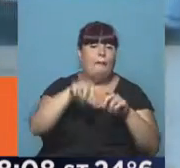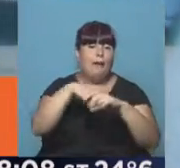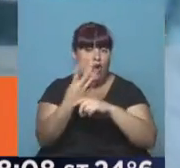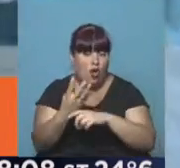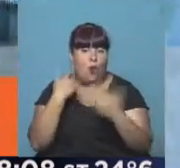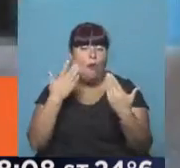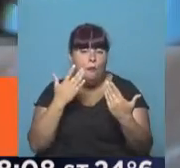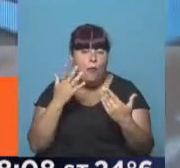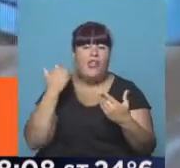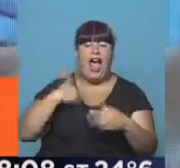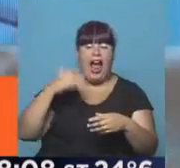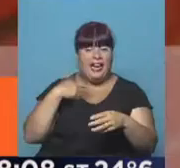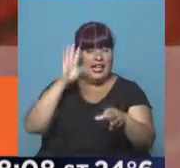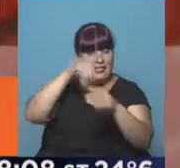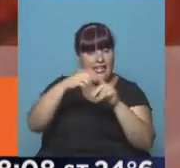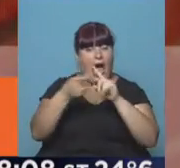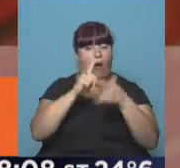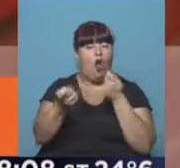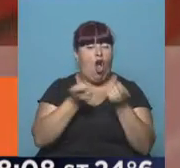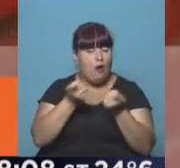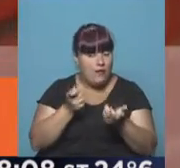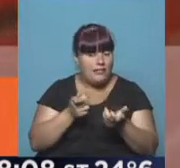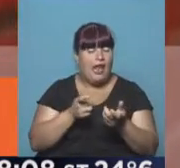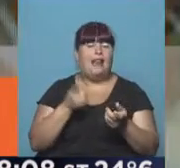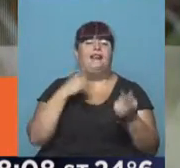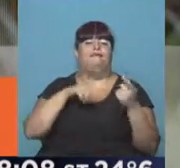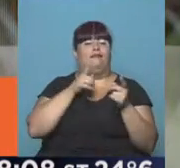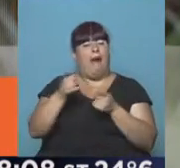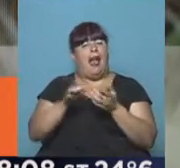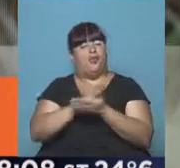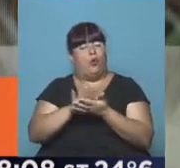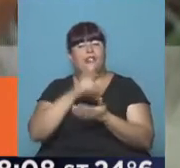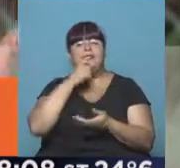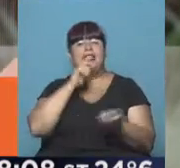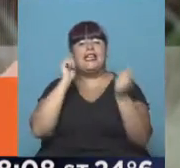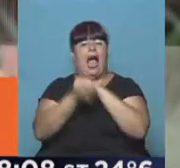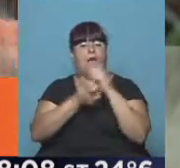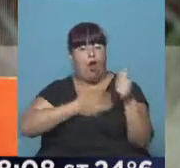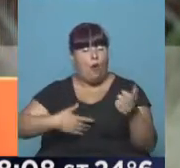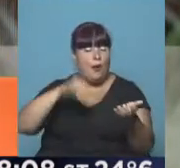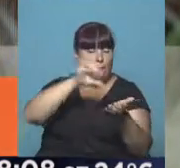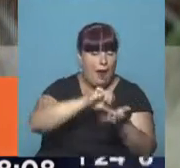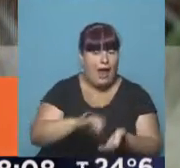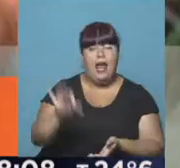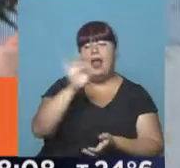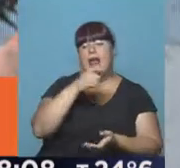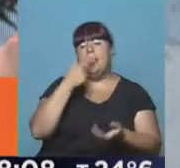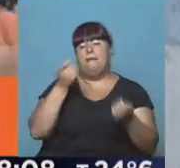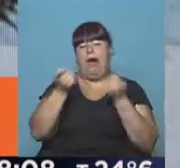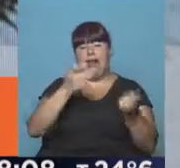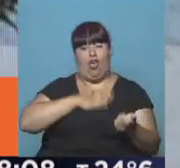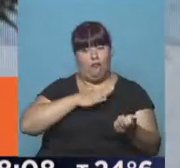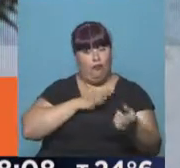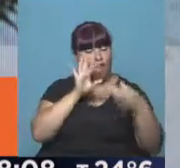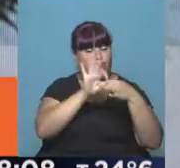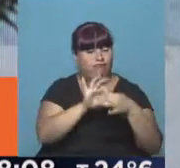poder tener la argentina acuerdos comerciales que contrarresten que si hay un cambio de gobierno en un país que mercado nuestro